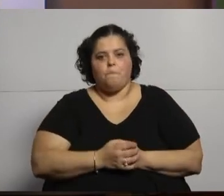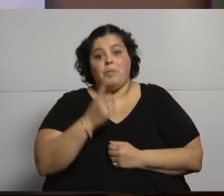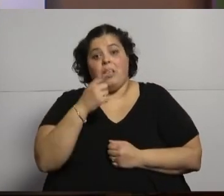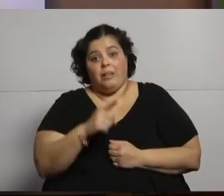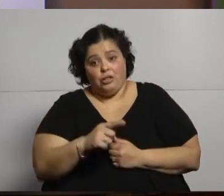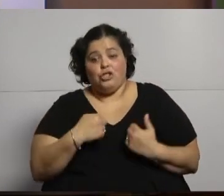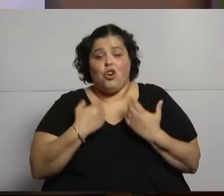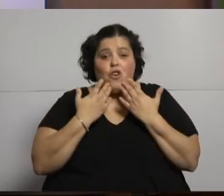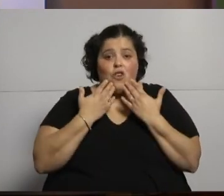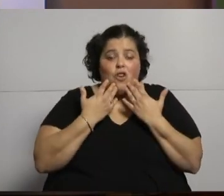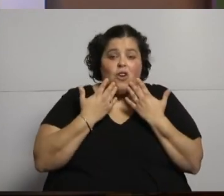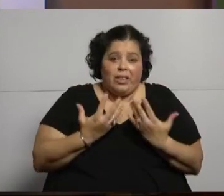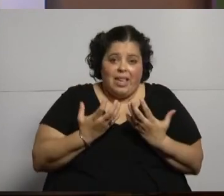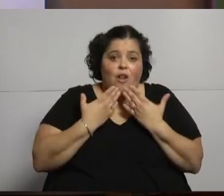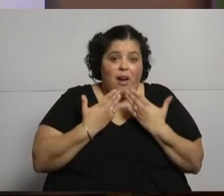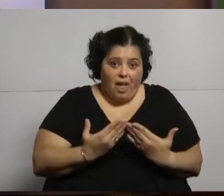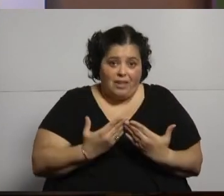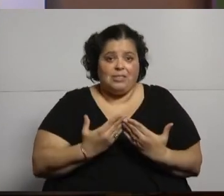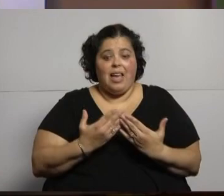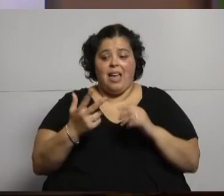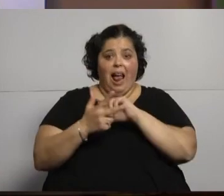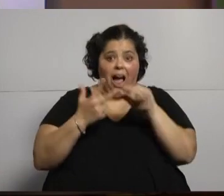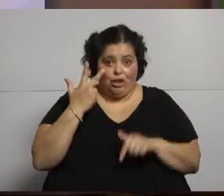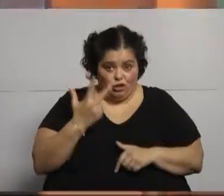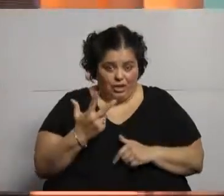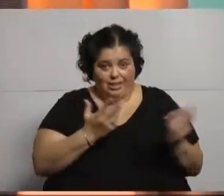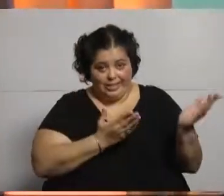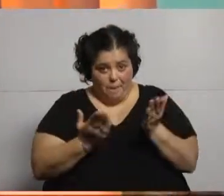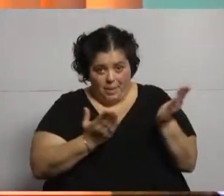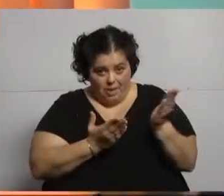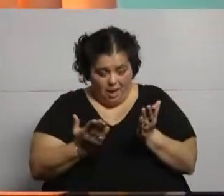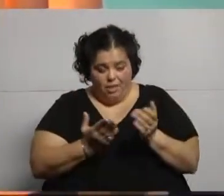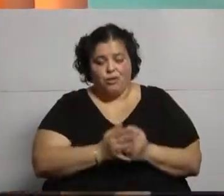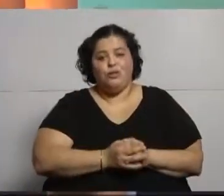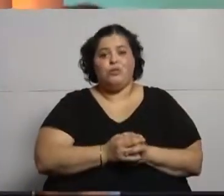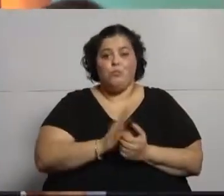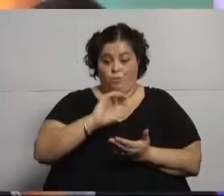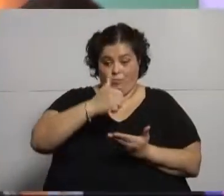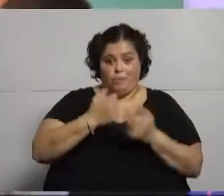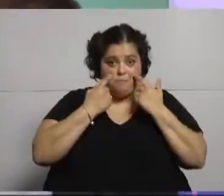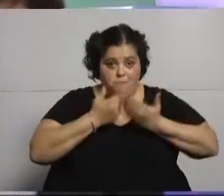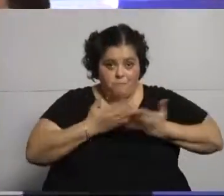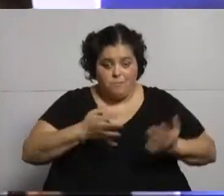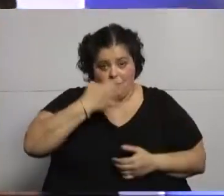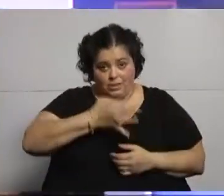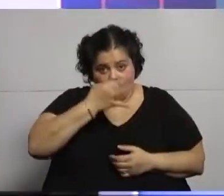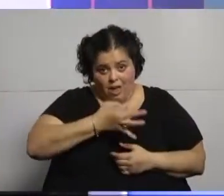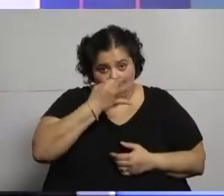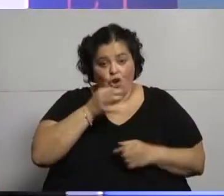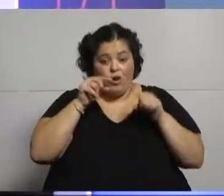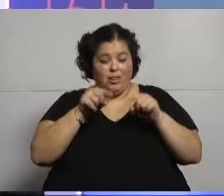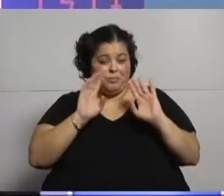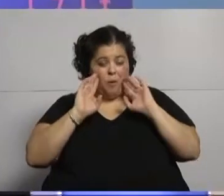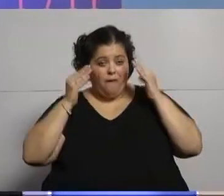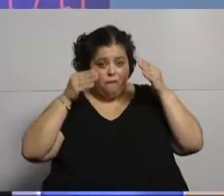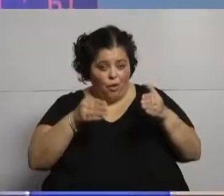quiero agradecer a Guaira, a Roberto, a Felipe por las presentaciones, este enfoque,